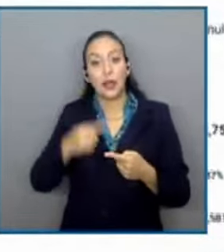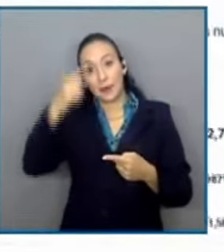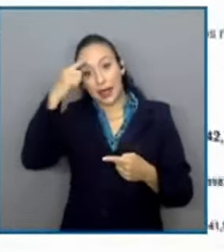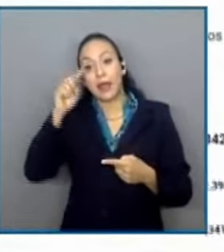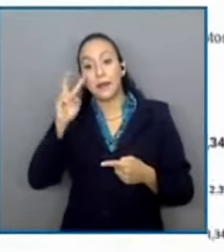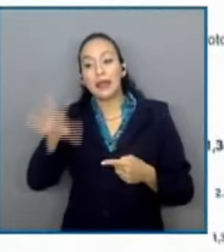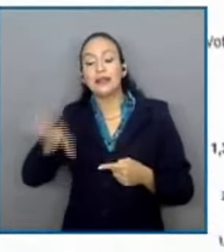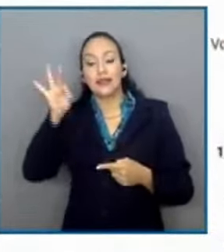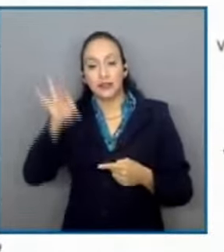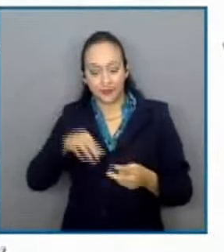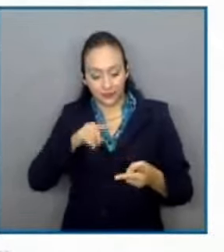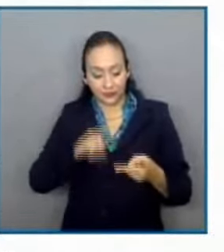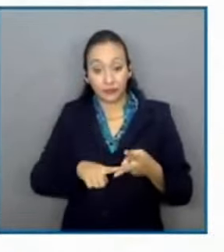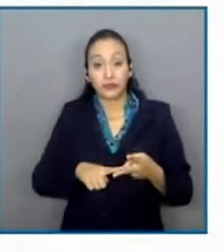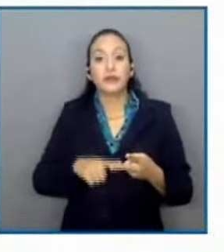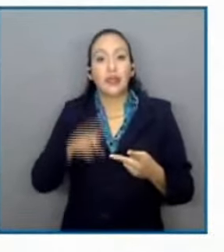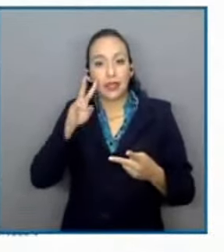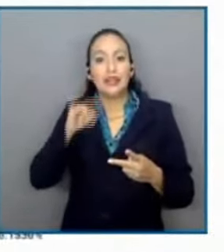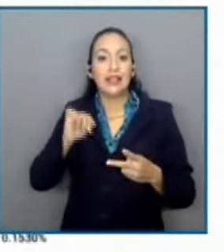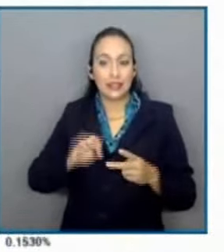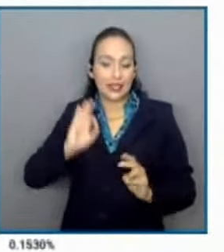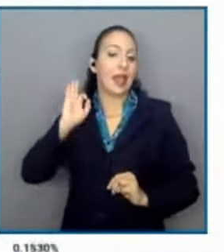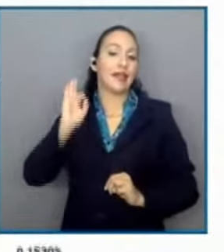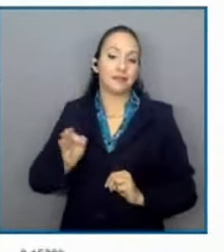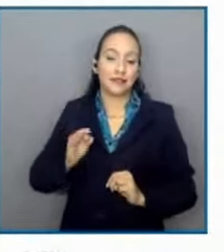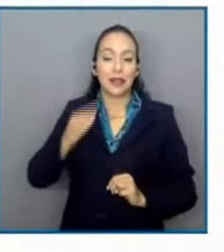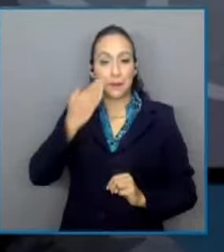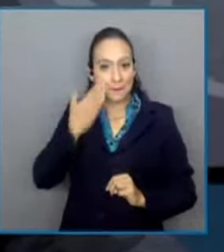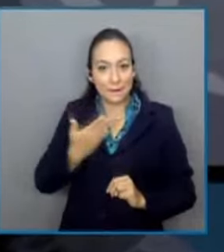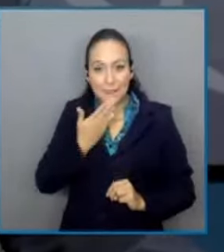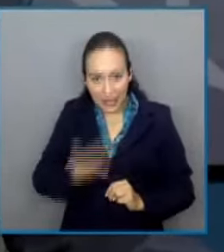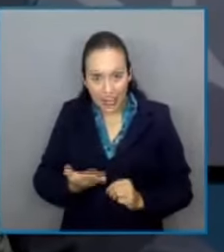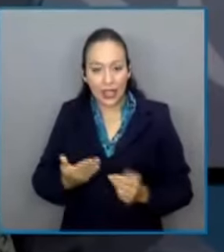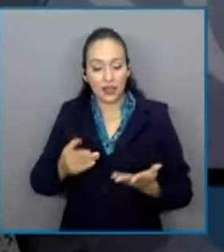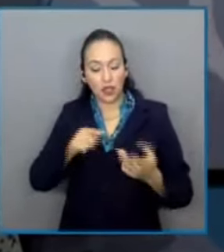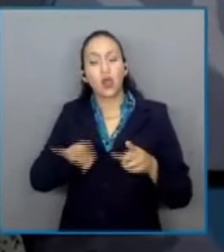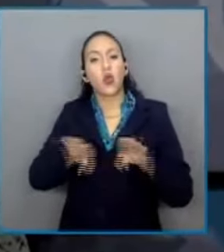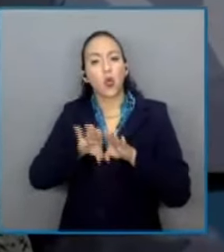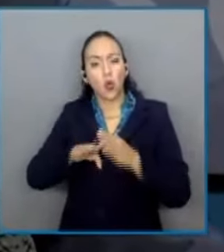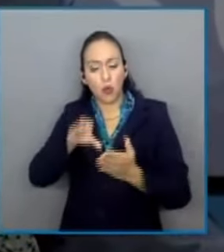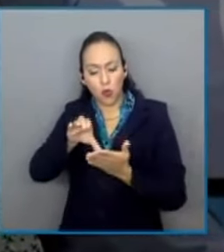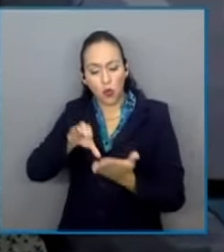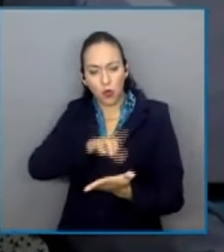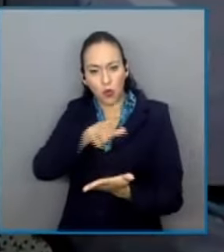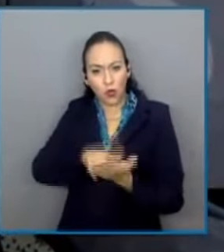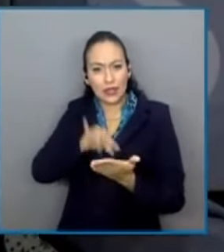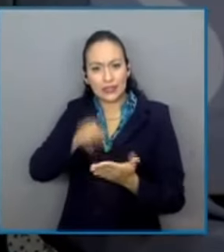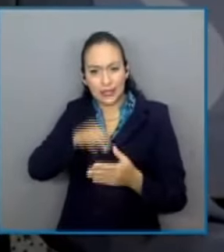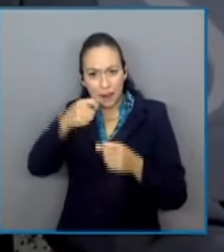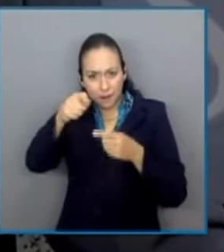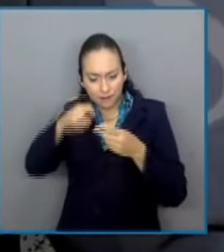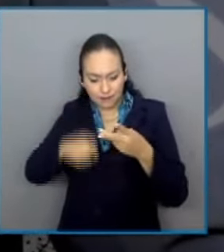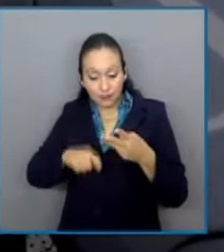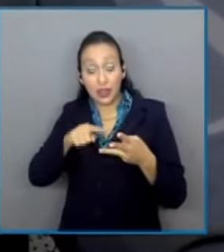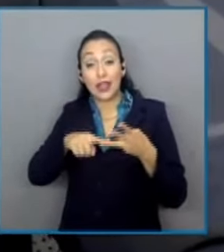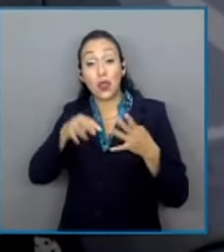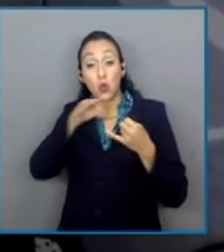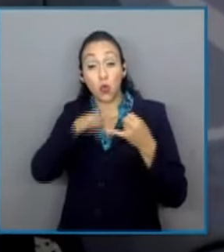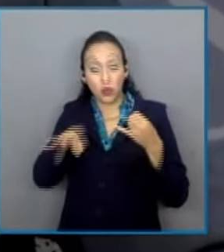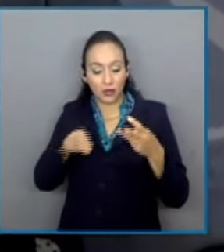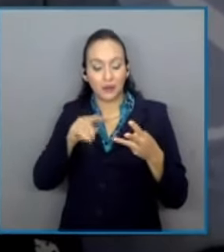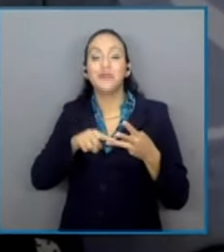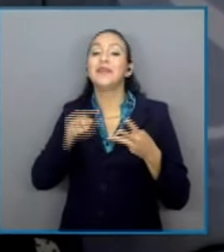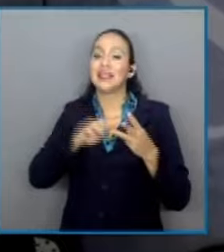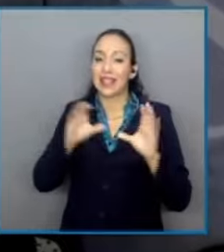de validez para verificar el cumplimiento de los principios constitucionales en la elección y, por último, la entrega de la constancia de